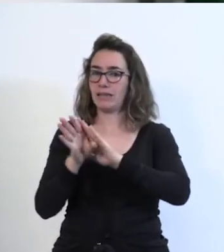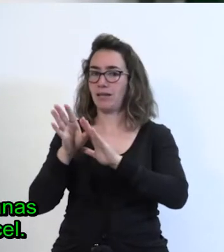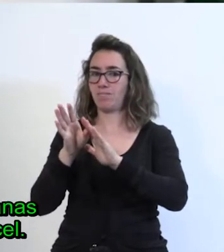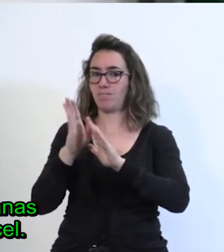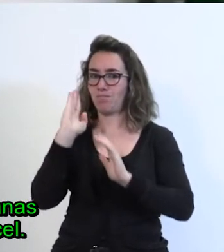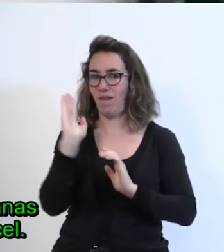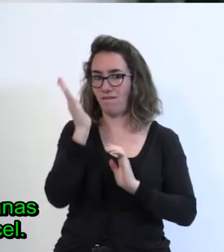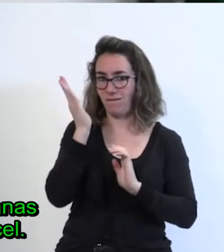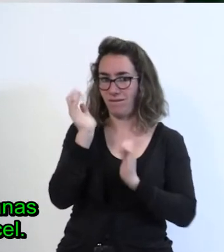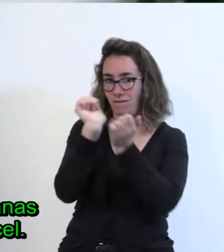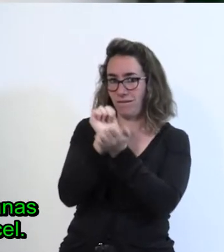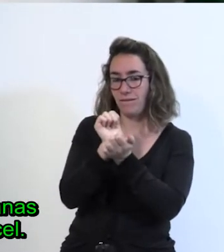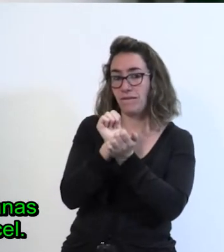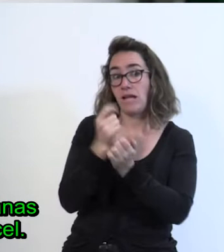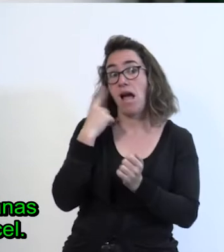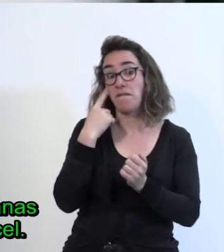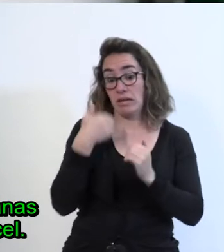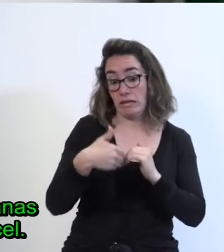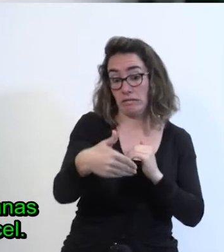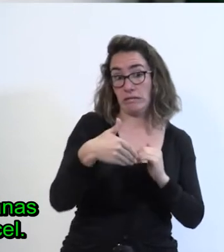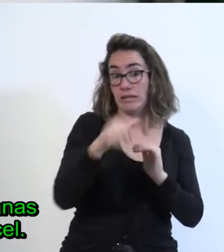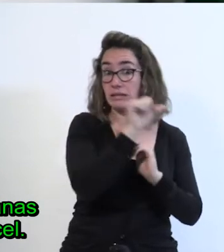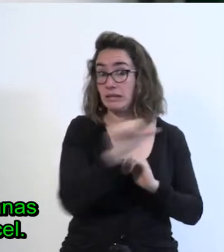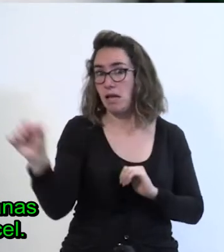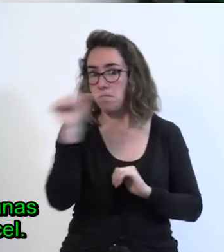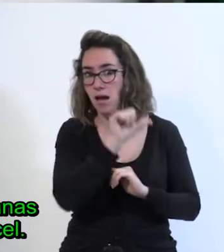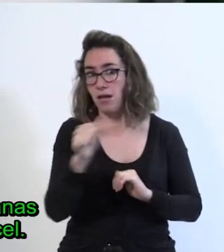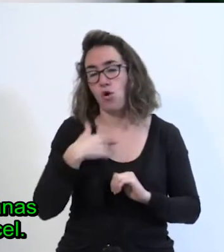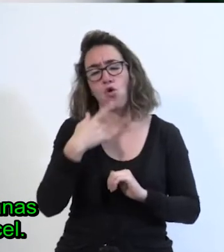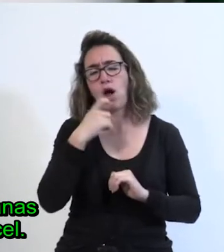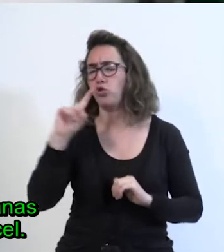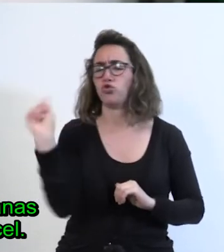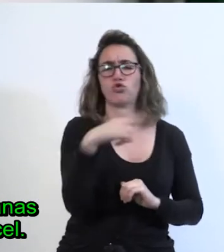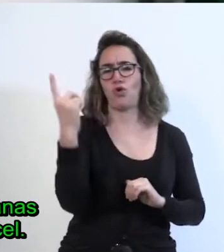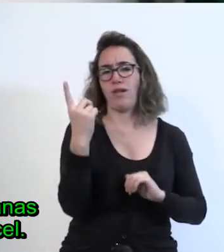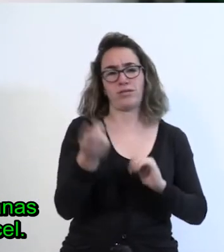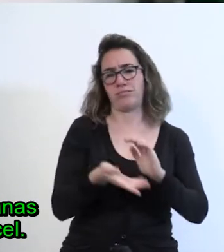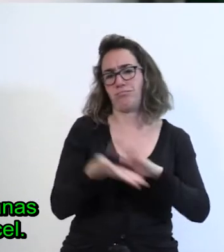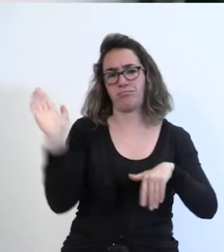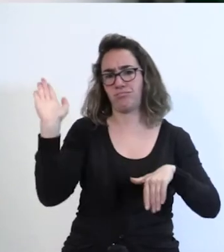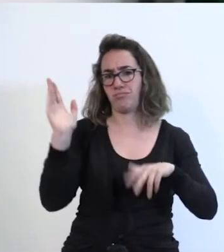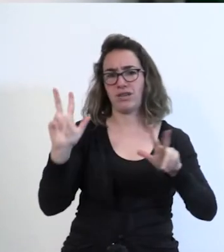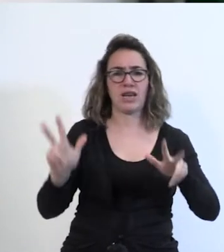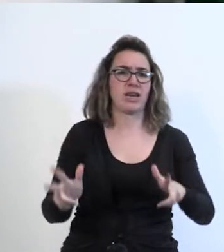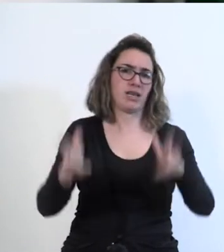condenas. Esperamos en estas próximas semanas celebrar que salen todas de la cárcel.